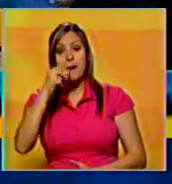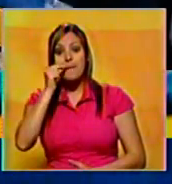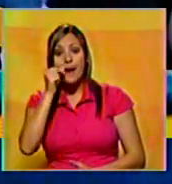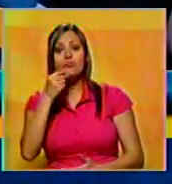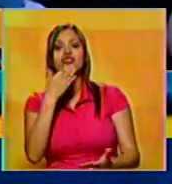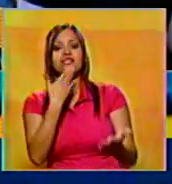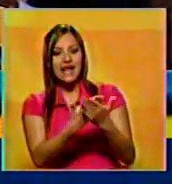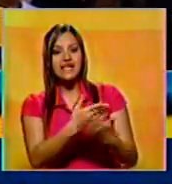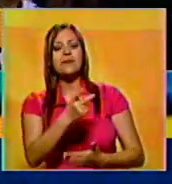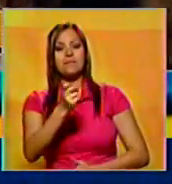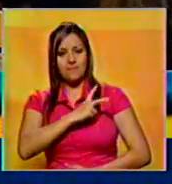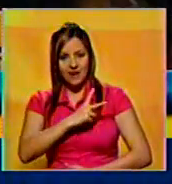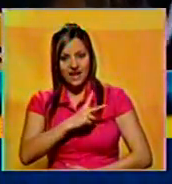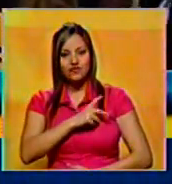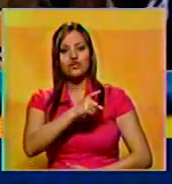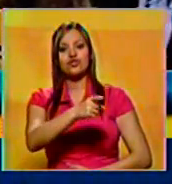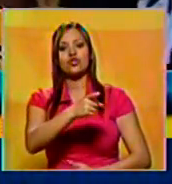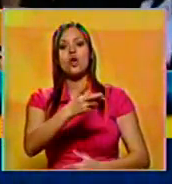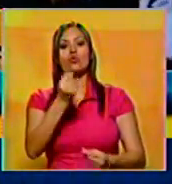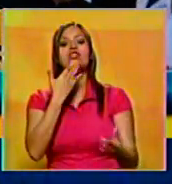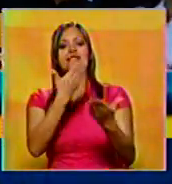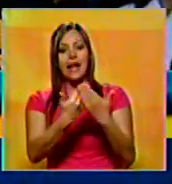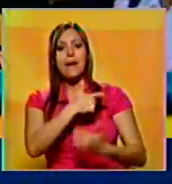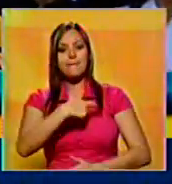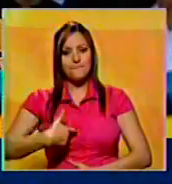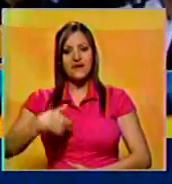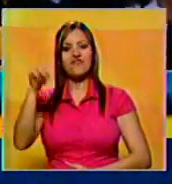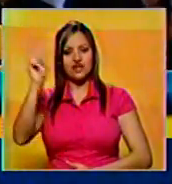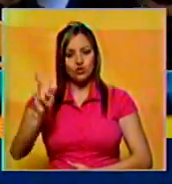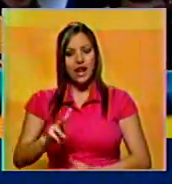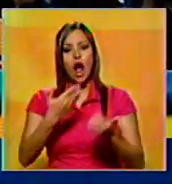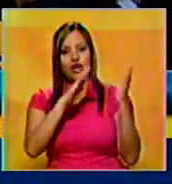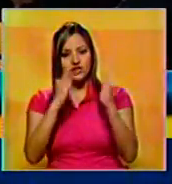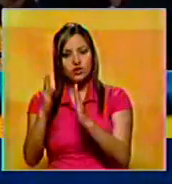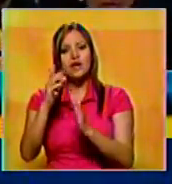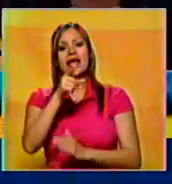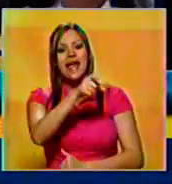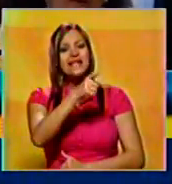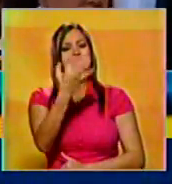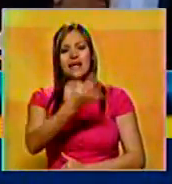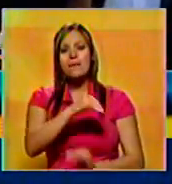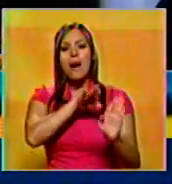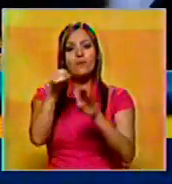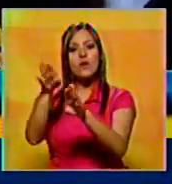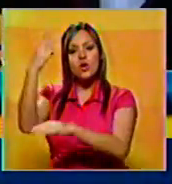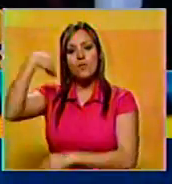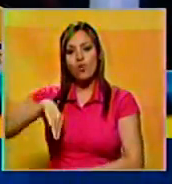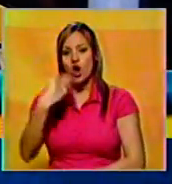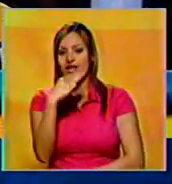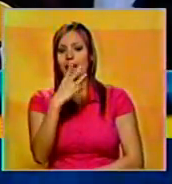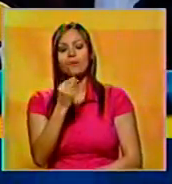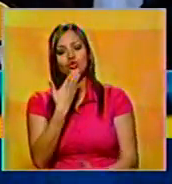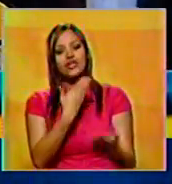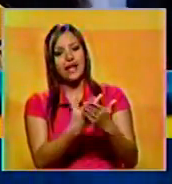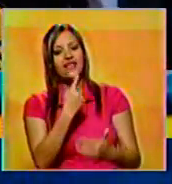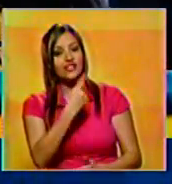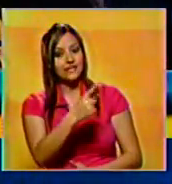Miss Venezuela por todo el apoyo que siempre le brindaron a Mónica, o que le brindamos a Mónica.